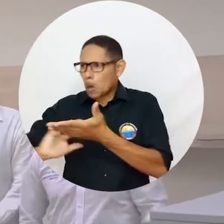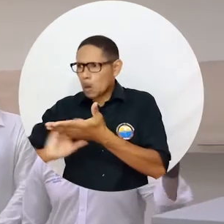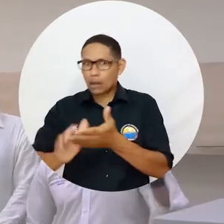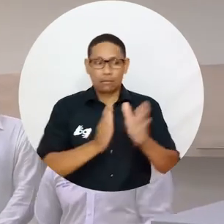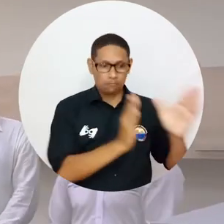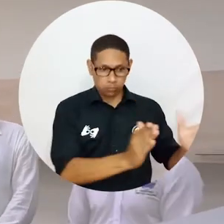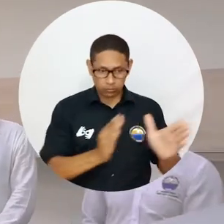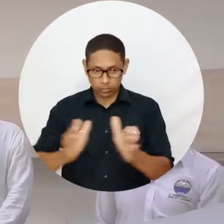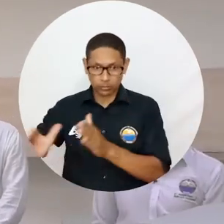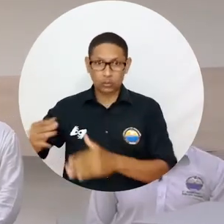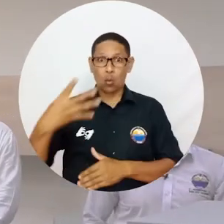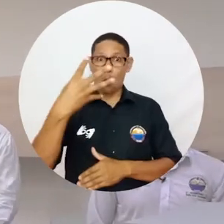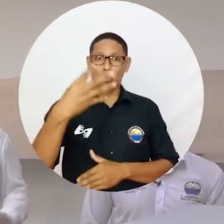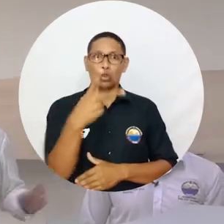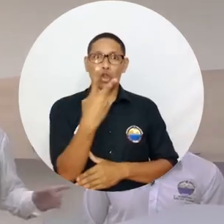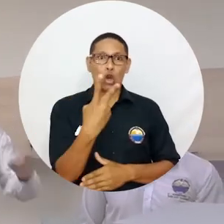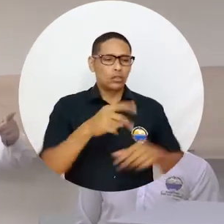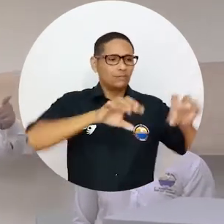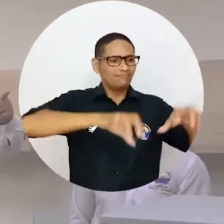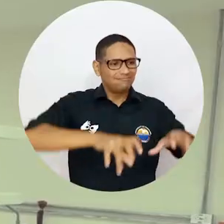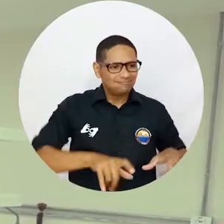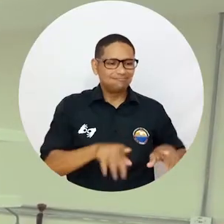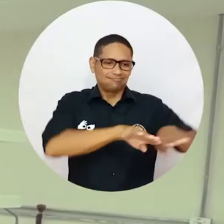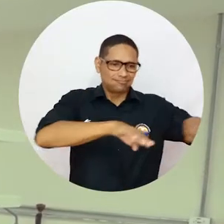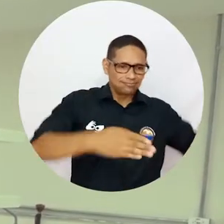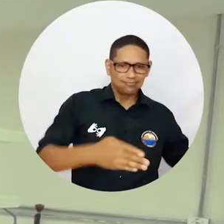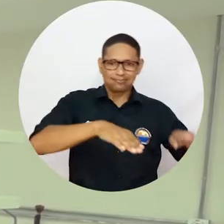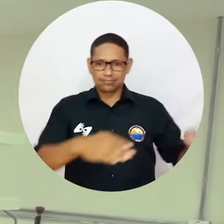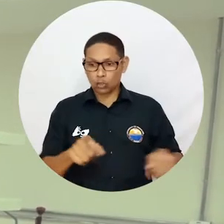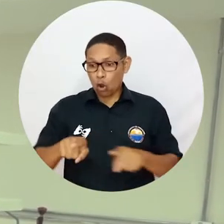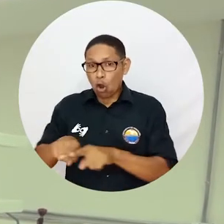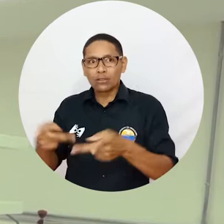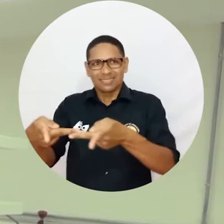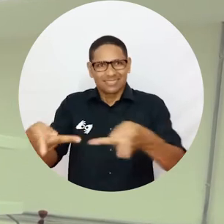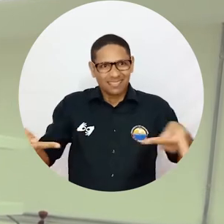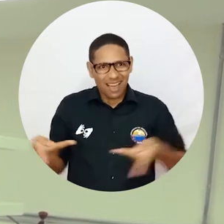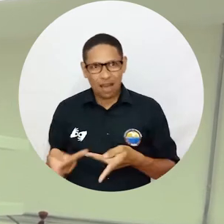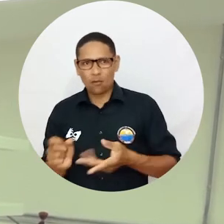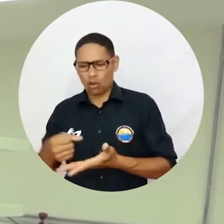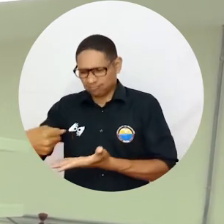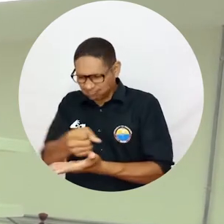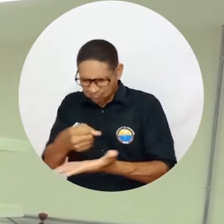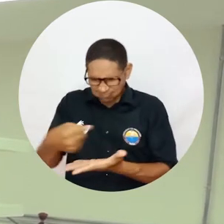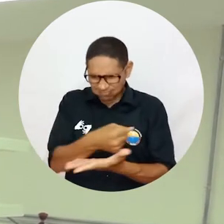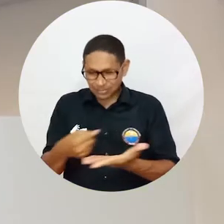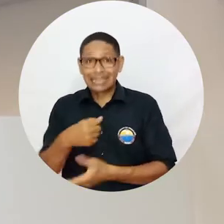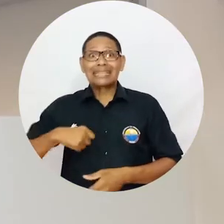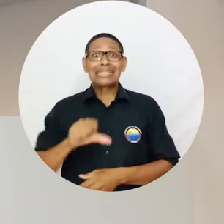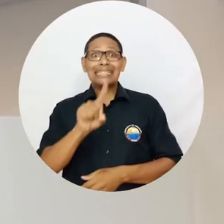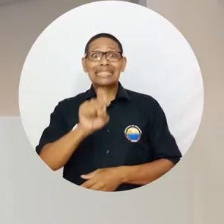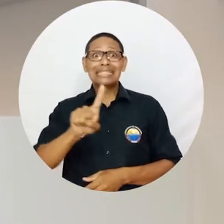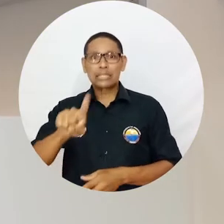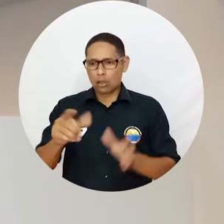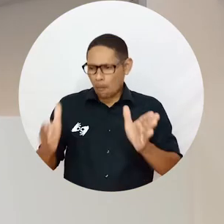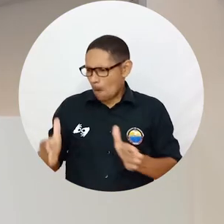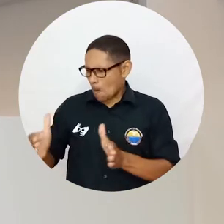4 espacios. 2 oficinas, una sala de juntas y un laboratorio con zona de oficina con 71 puestos de trabajo. Se ha sentido